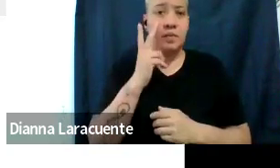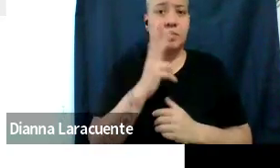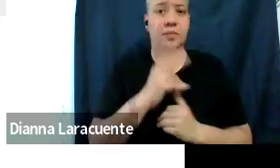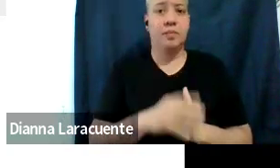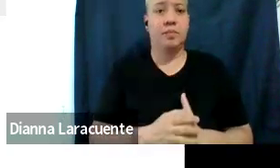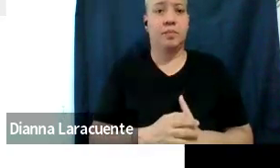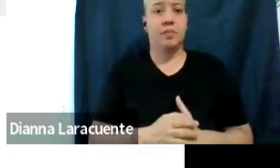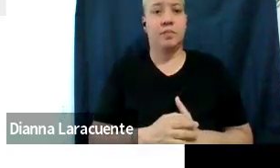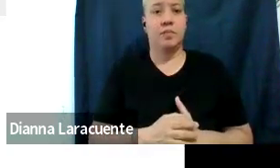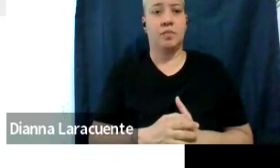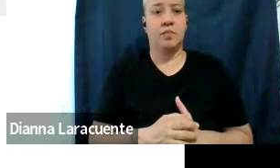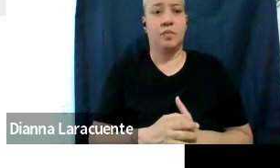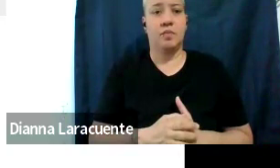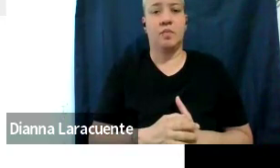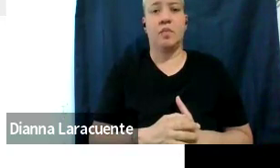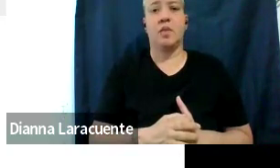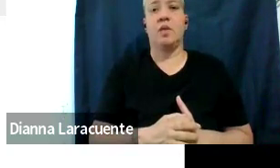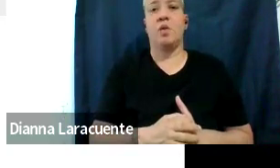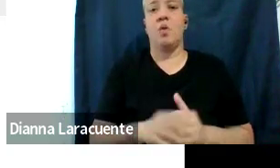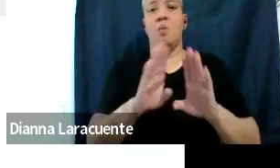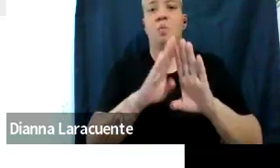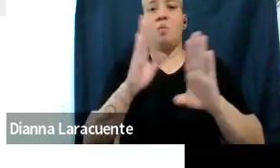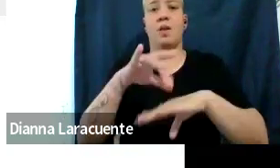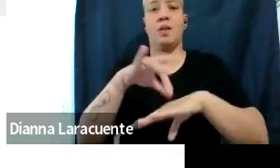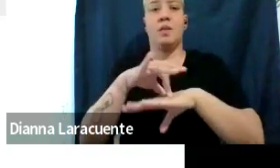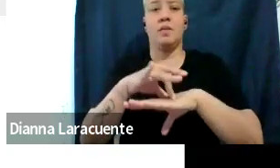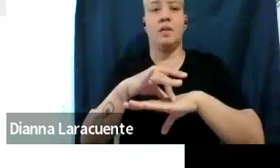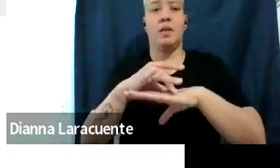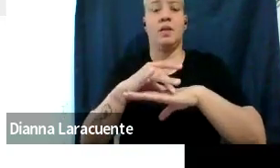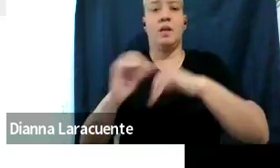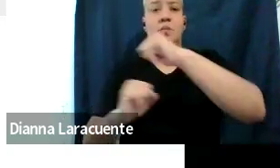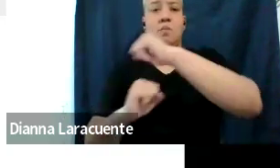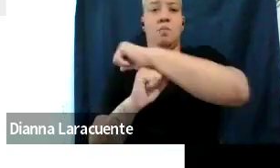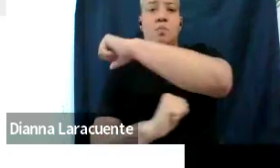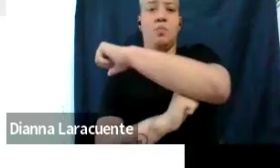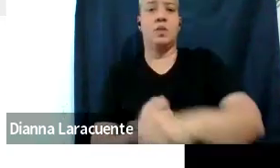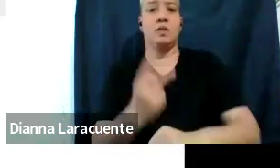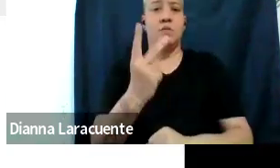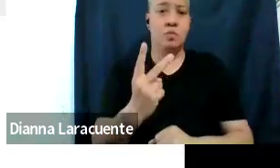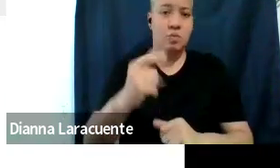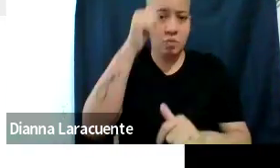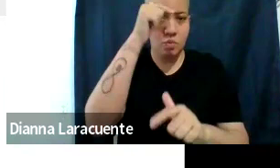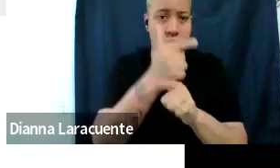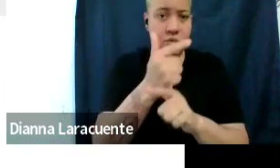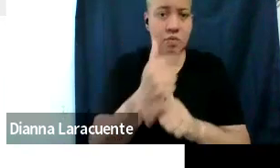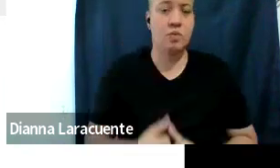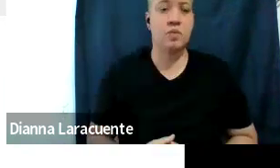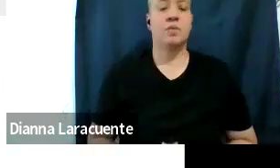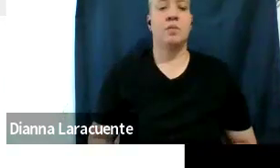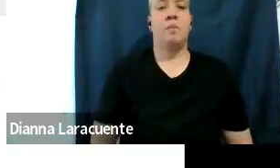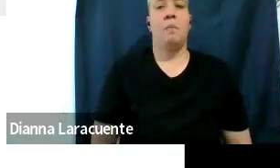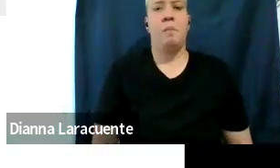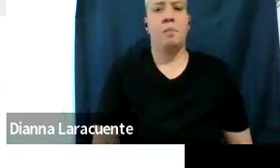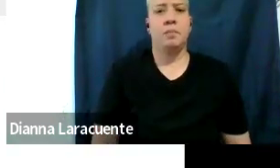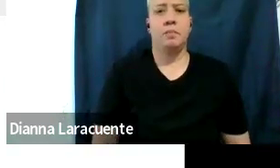pasando Puerta de Tierra. Aquí fíjense el puente Dos Hermanos. Eh, Elsa, él tiene que sigue. prender